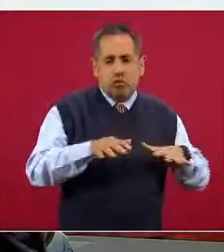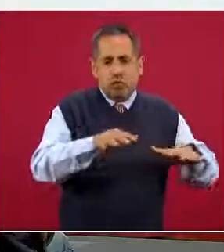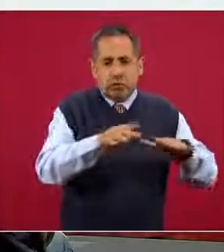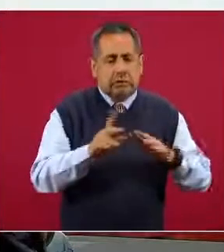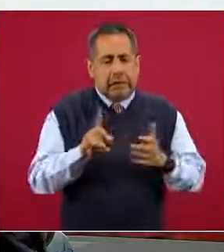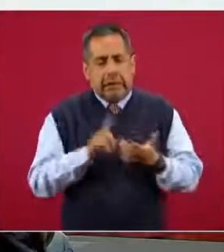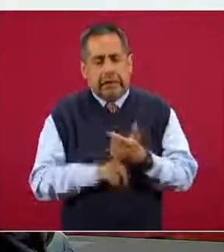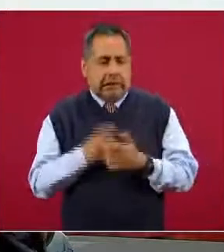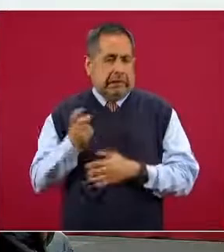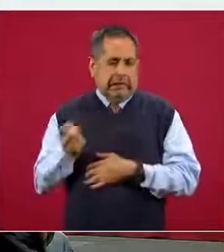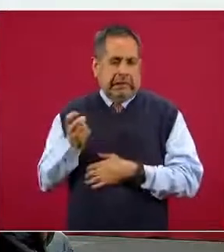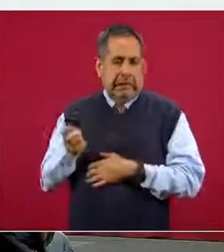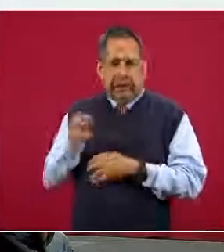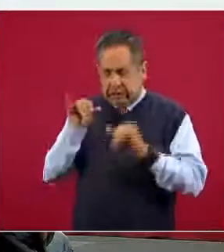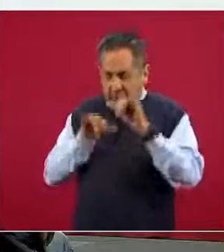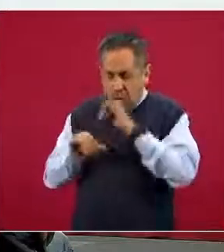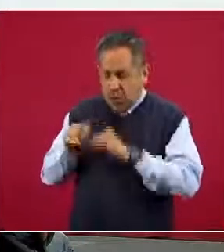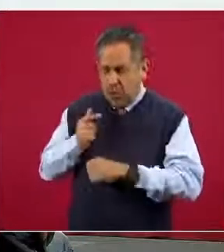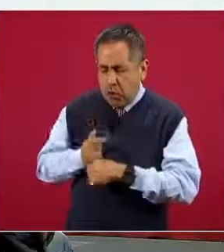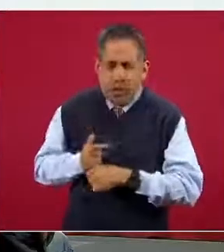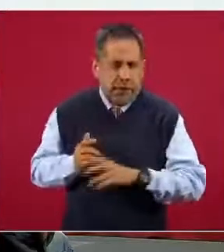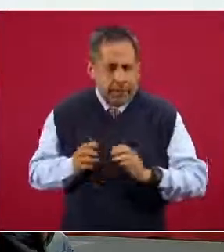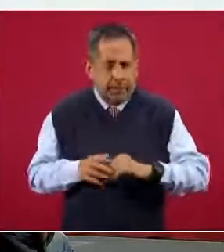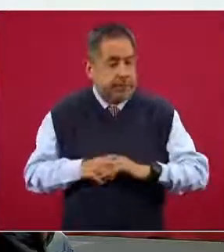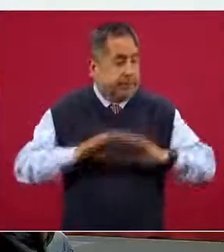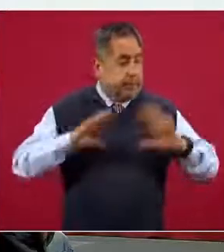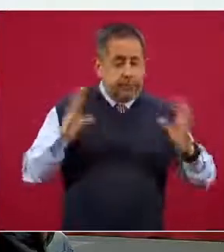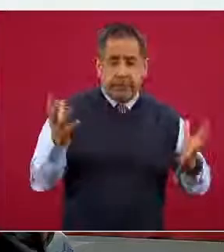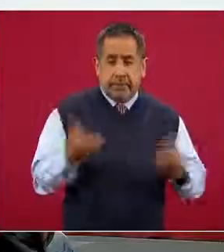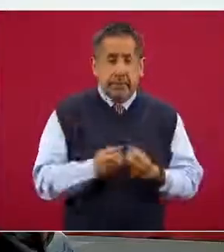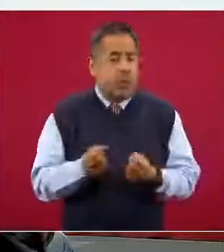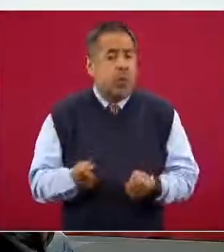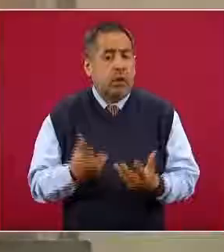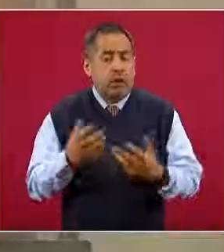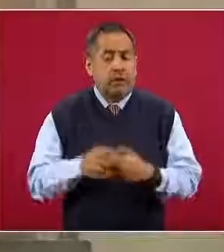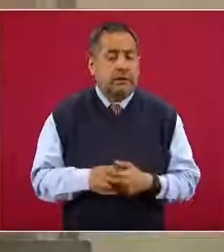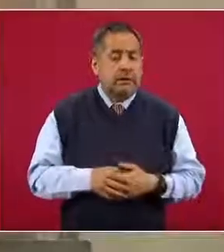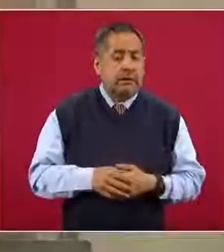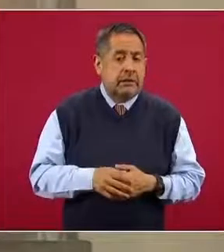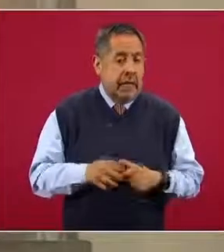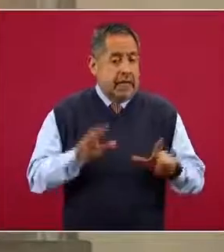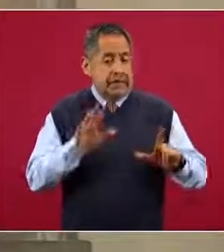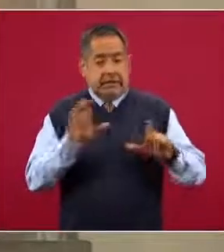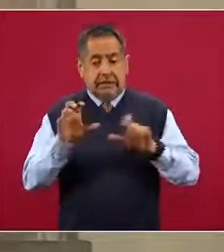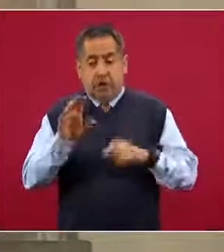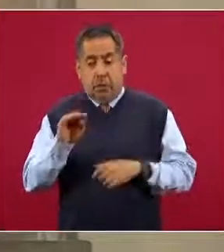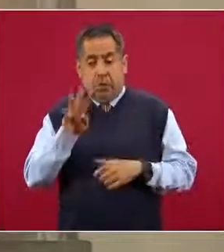para el diagnóstico clínico de la enfermedad. Y entonces al corte de hoy